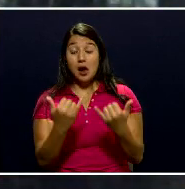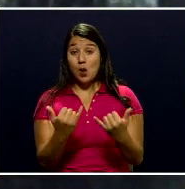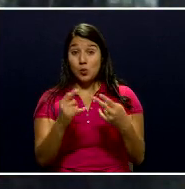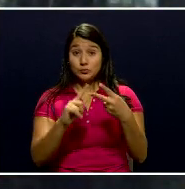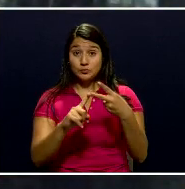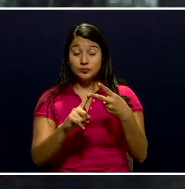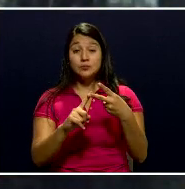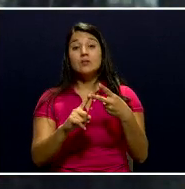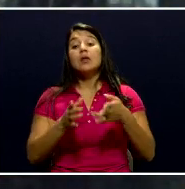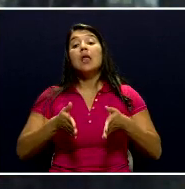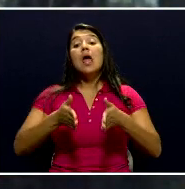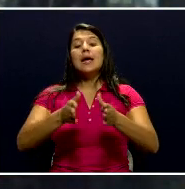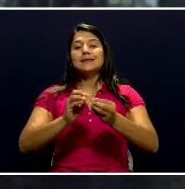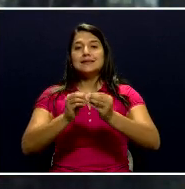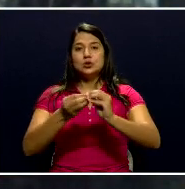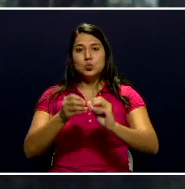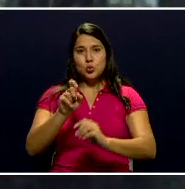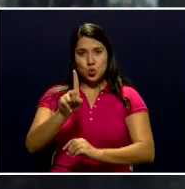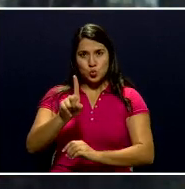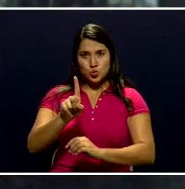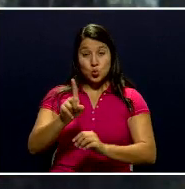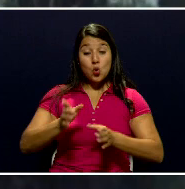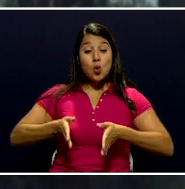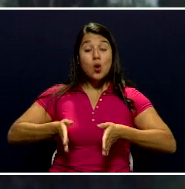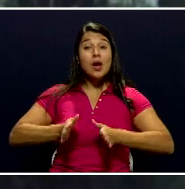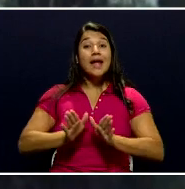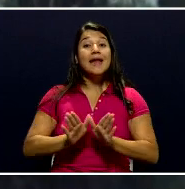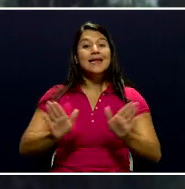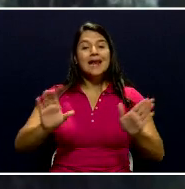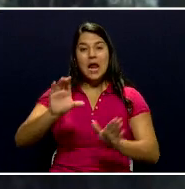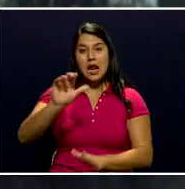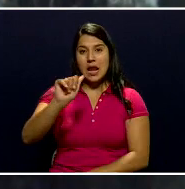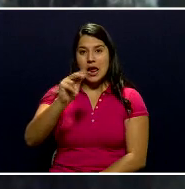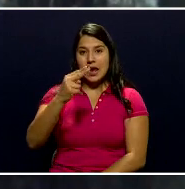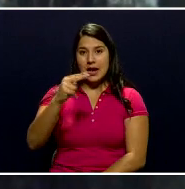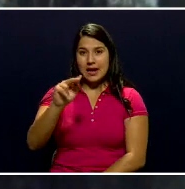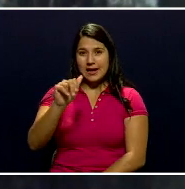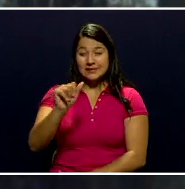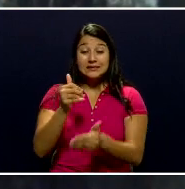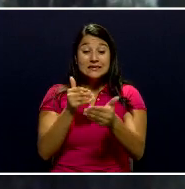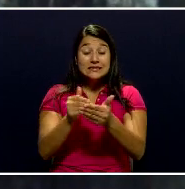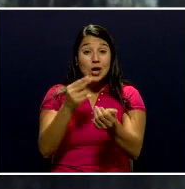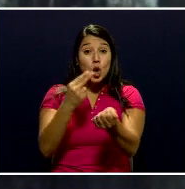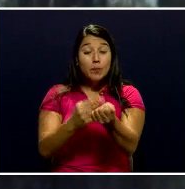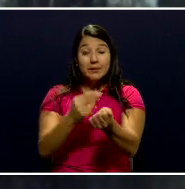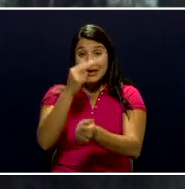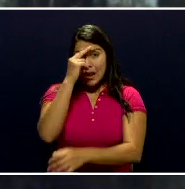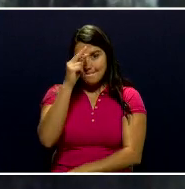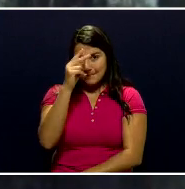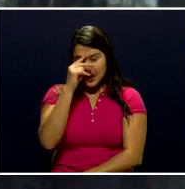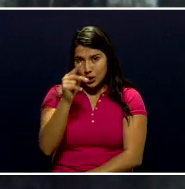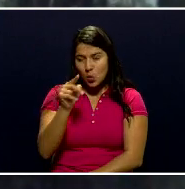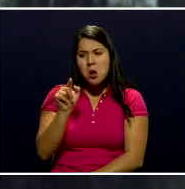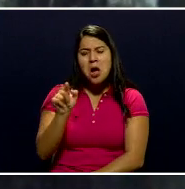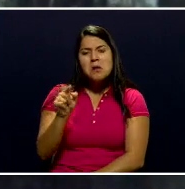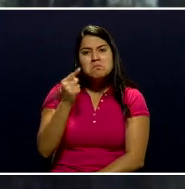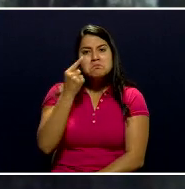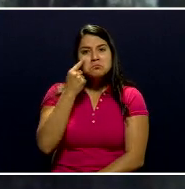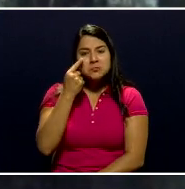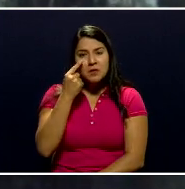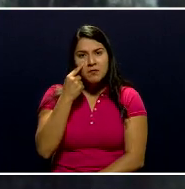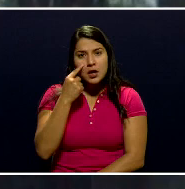hacia la ruta número 1, General Cañas, en las cercanías del Hospital México, donde la circulación